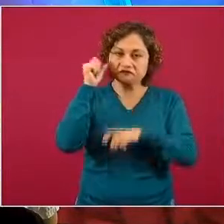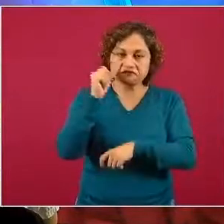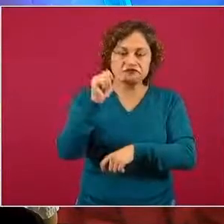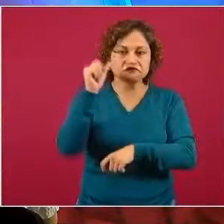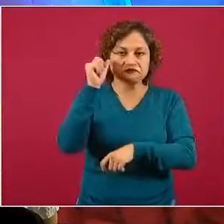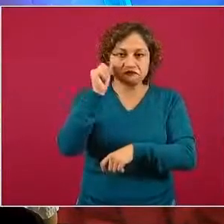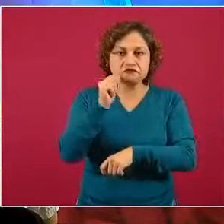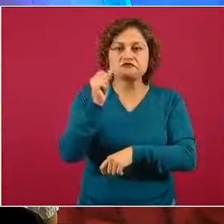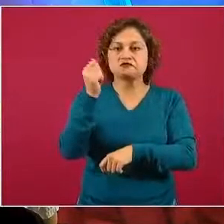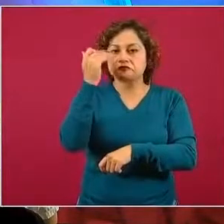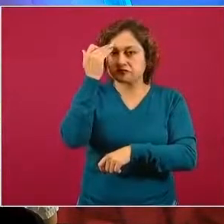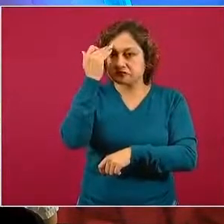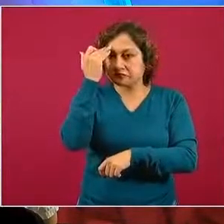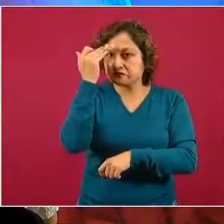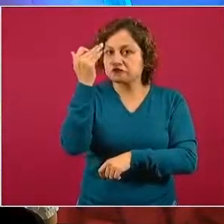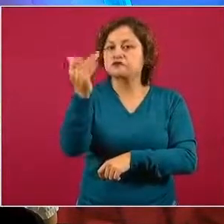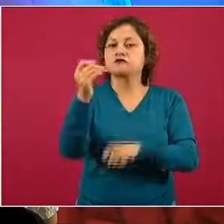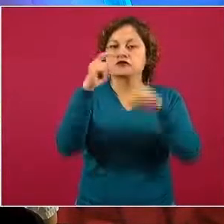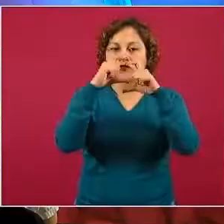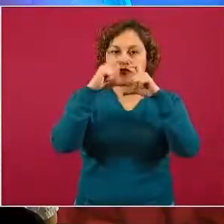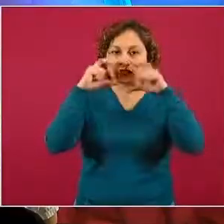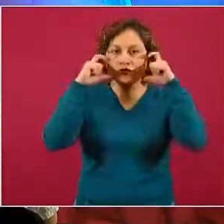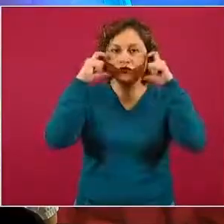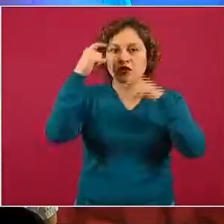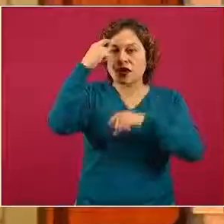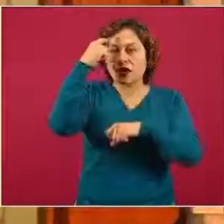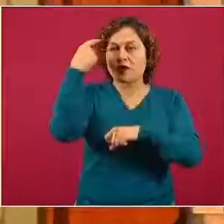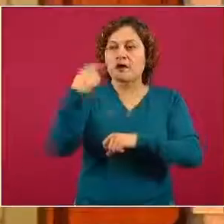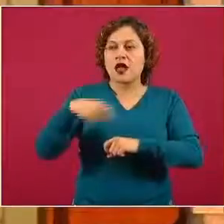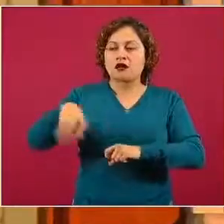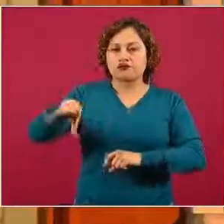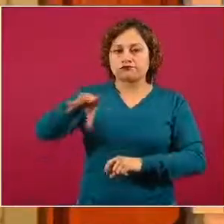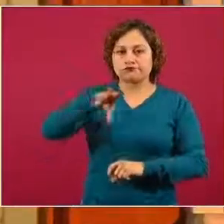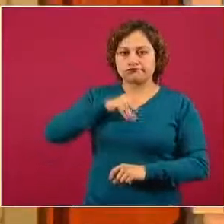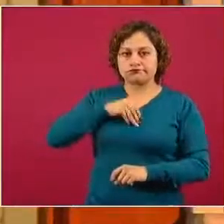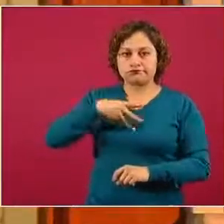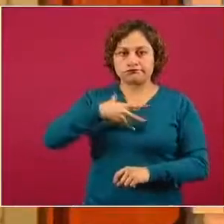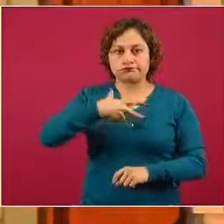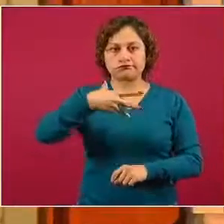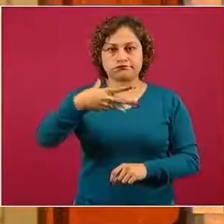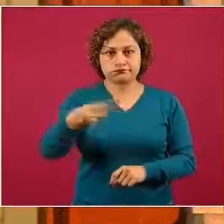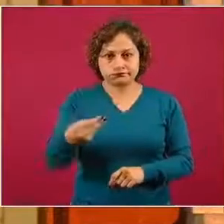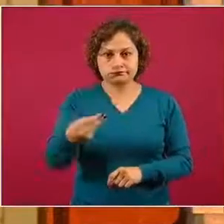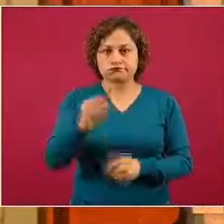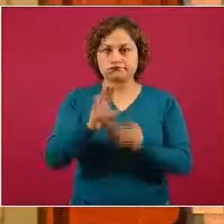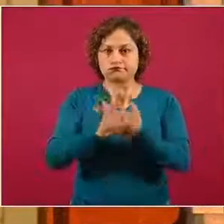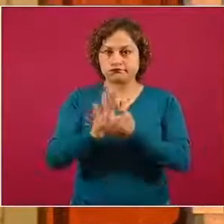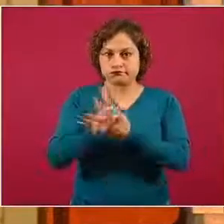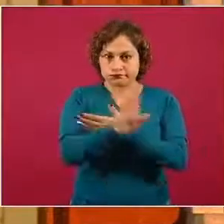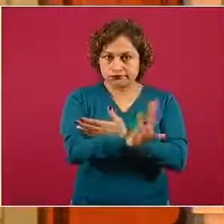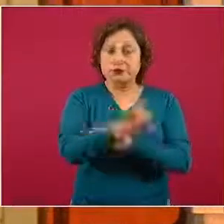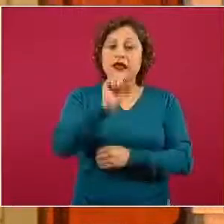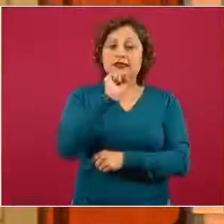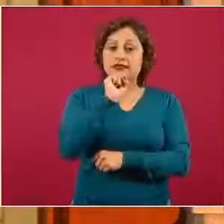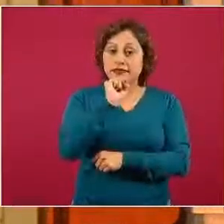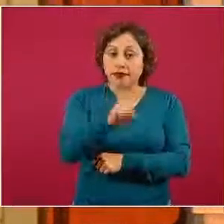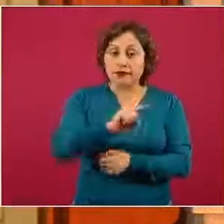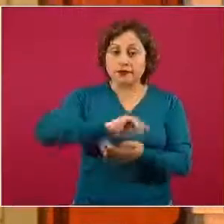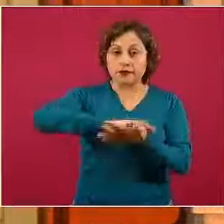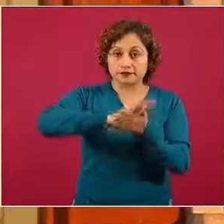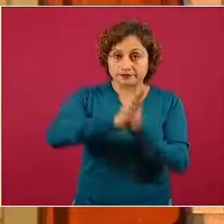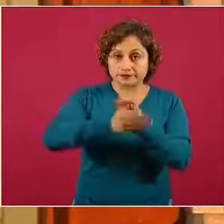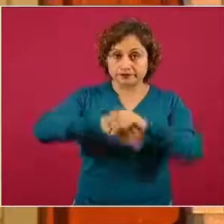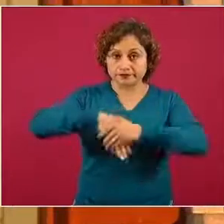para limitar y disminuir el riesgo de poder producir contagios, el lavado frecuente, el